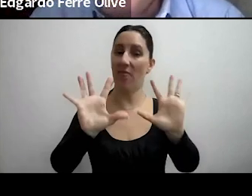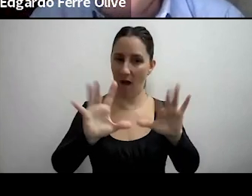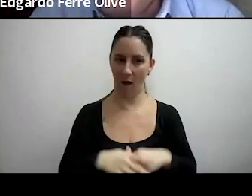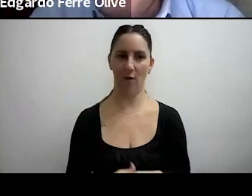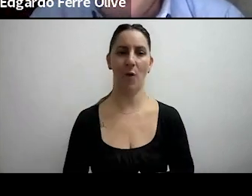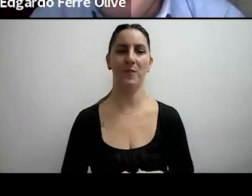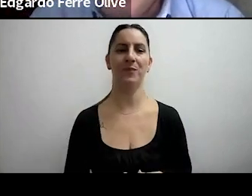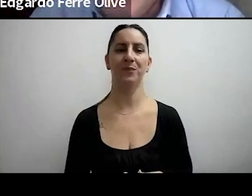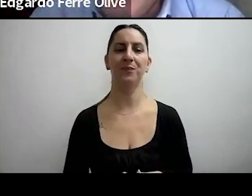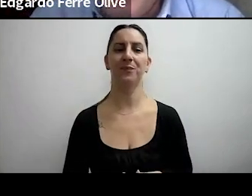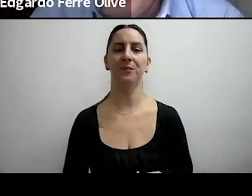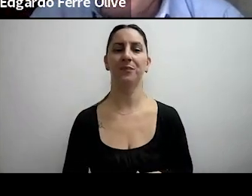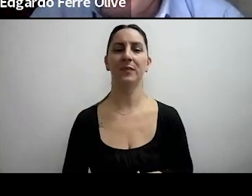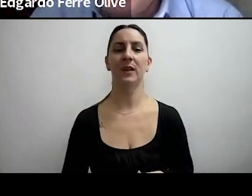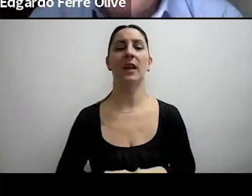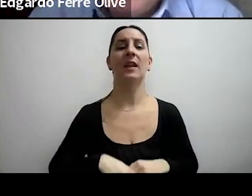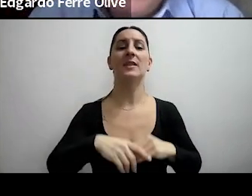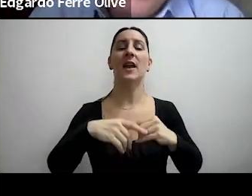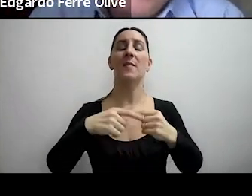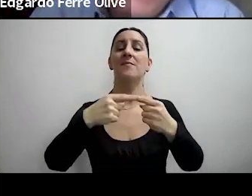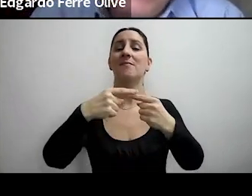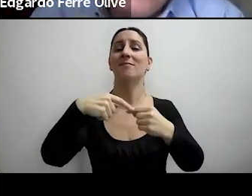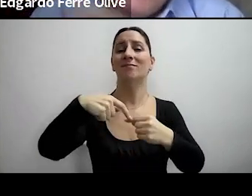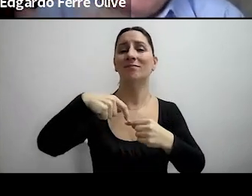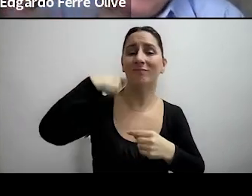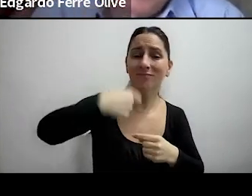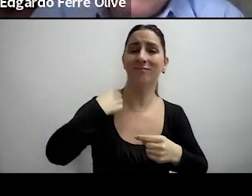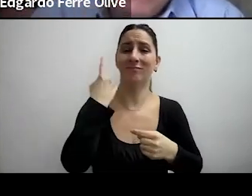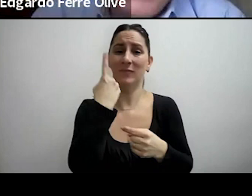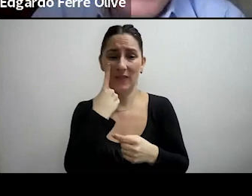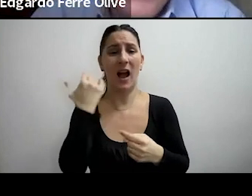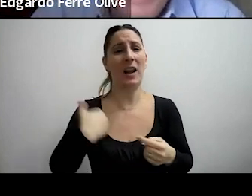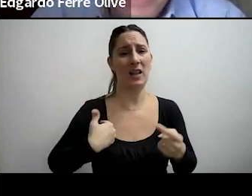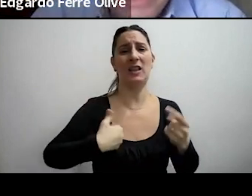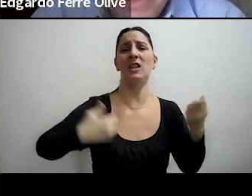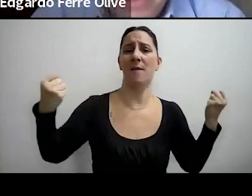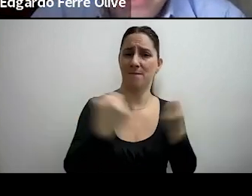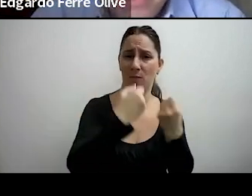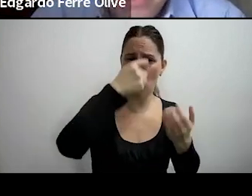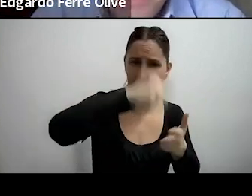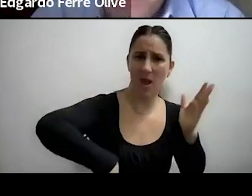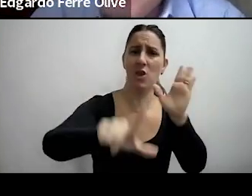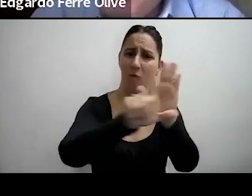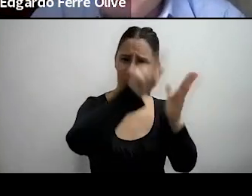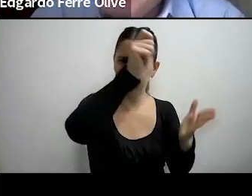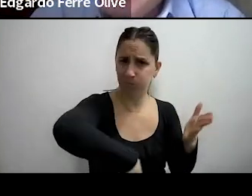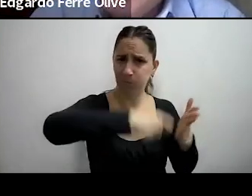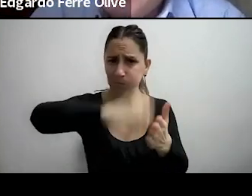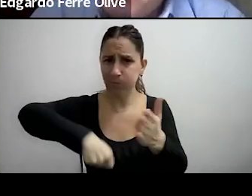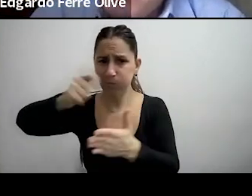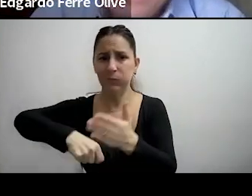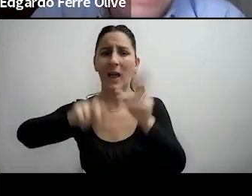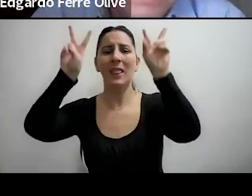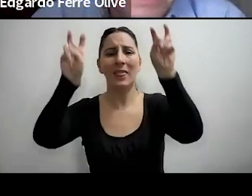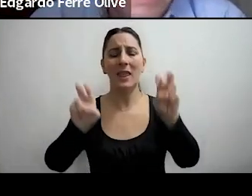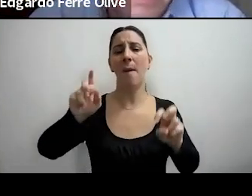vivas, Argentina ya ha firmado convenios, ha firmado leyes en las cuales adhiere convenios relacionados con el tema de especies vivas, se da